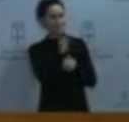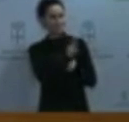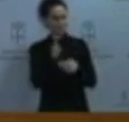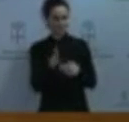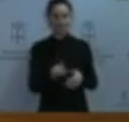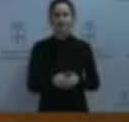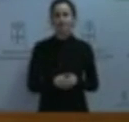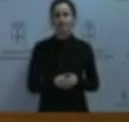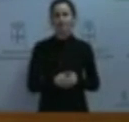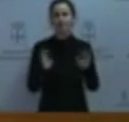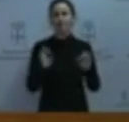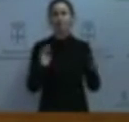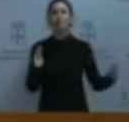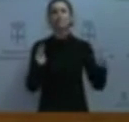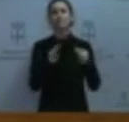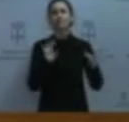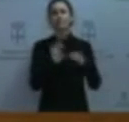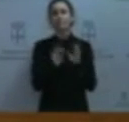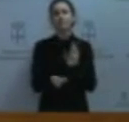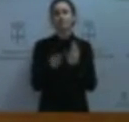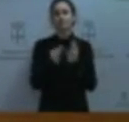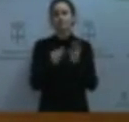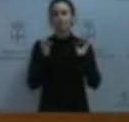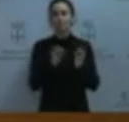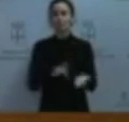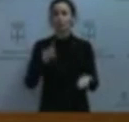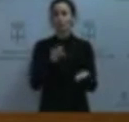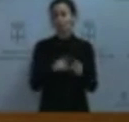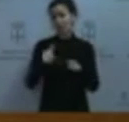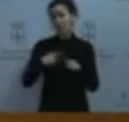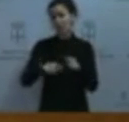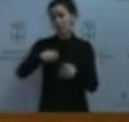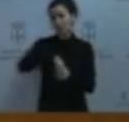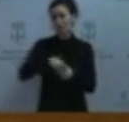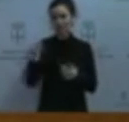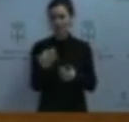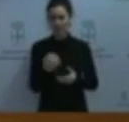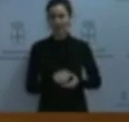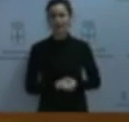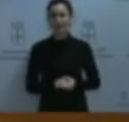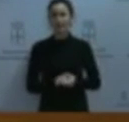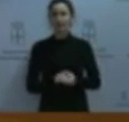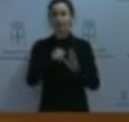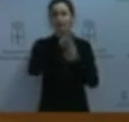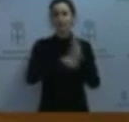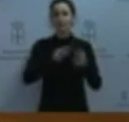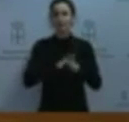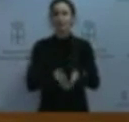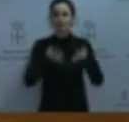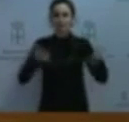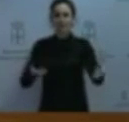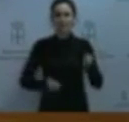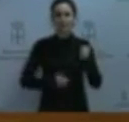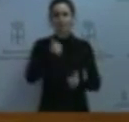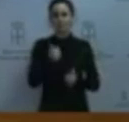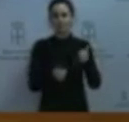Popular, acorde a su inclusión en los ecosistemas de productos, lógicamente. Medidas para incrementar la competitividad también de